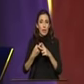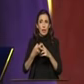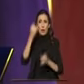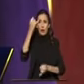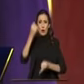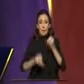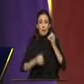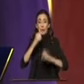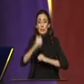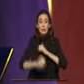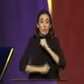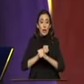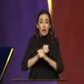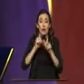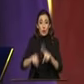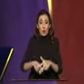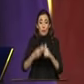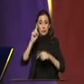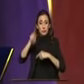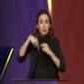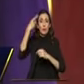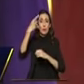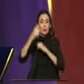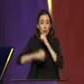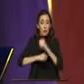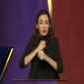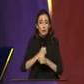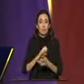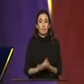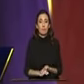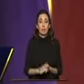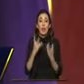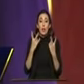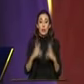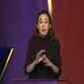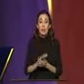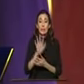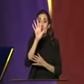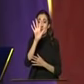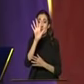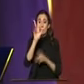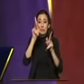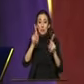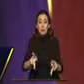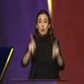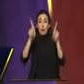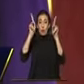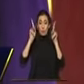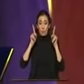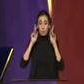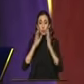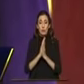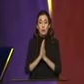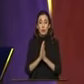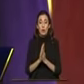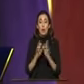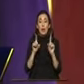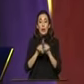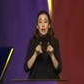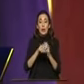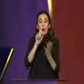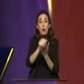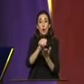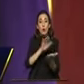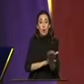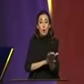de este año y comienzos del próximo. También debo referirme al Quinto Puente y al Viaducto Sur de Guayaquil, al proyecto metroférico